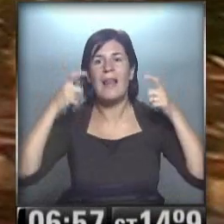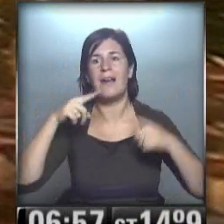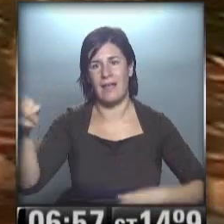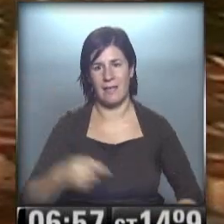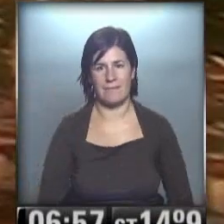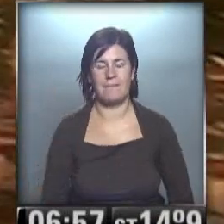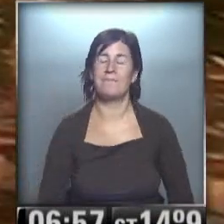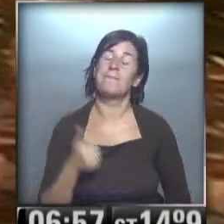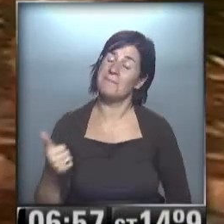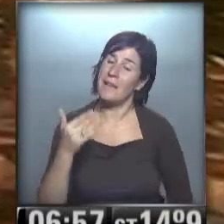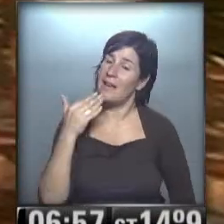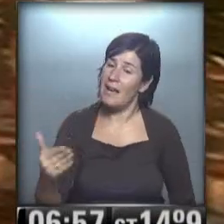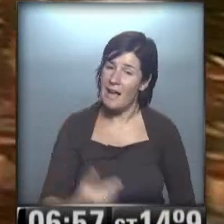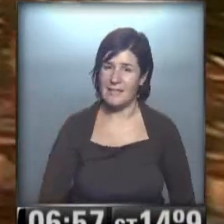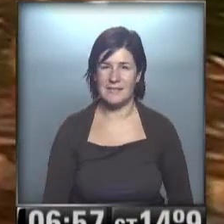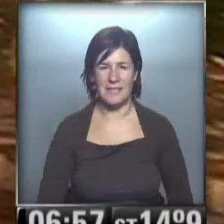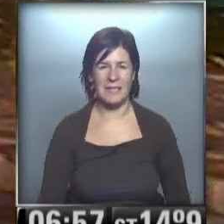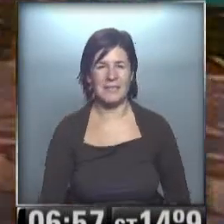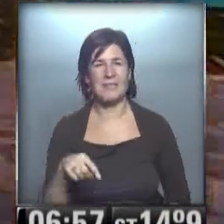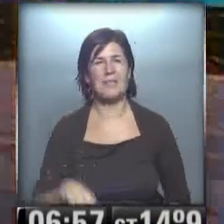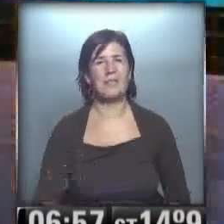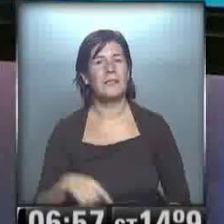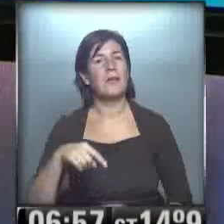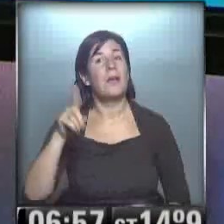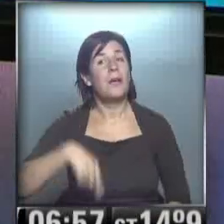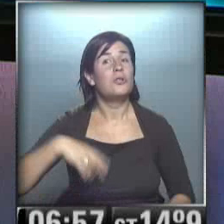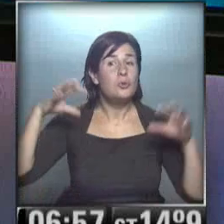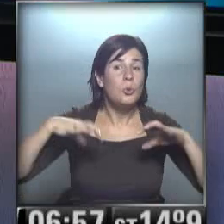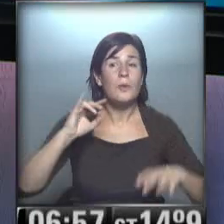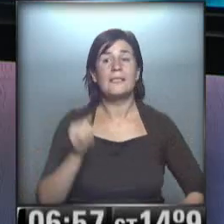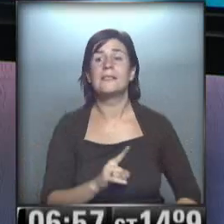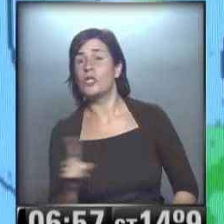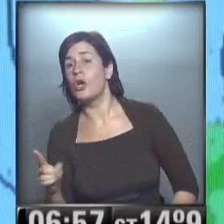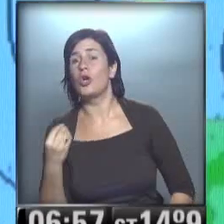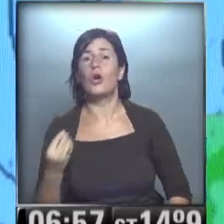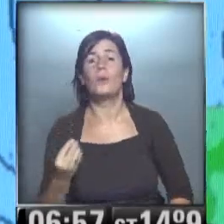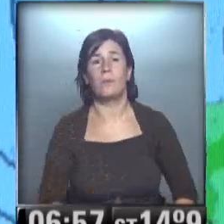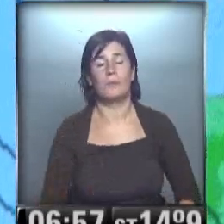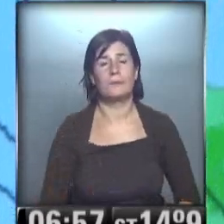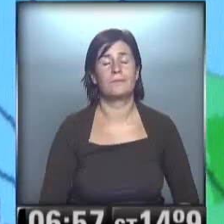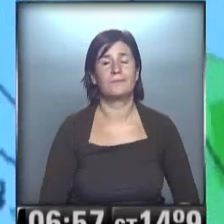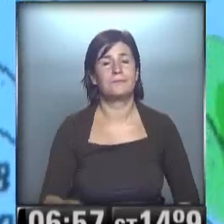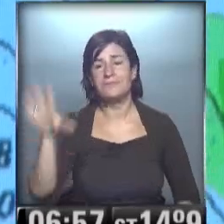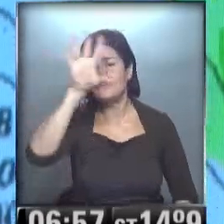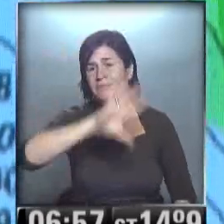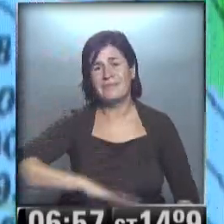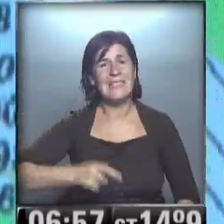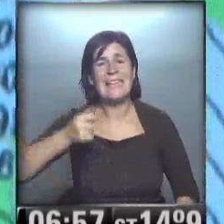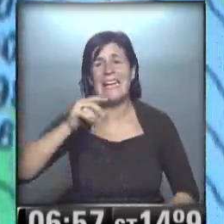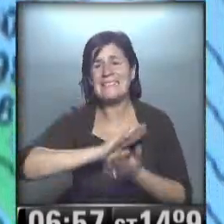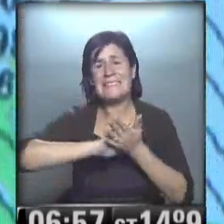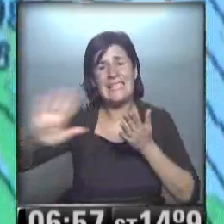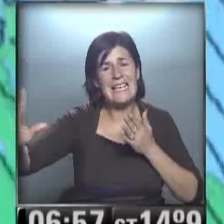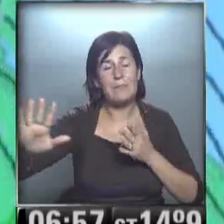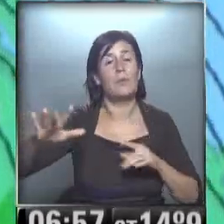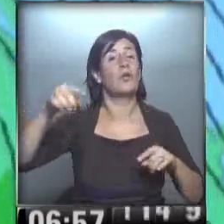Fantástico, muchísimas gracias, Ale. Y aquí tenemos la lluvia, llueve o no llueve, norte, centro del país, Patagonia, casi sin lluvia. Pero